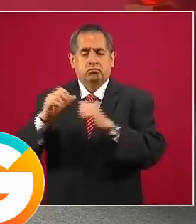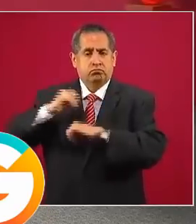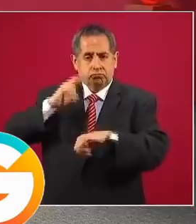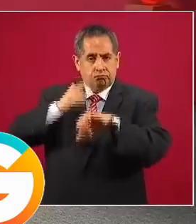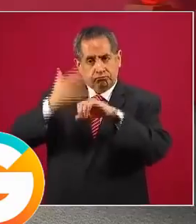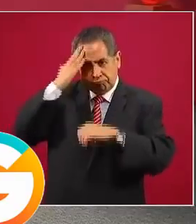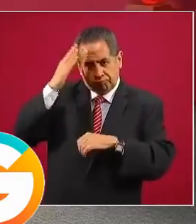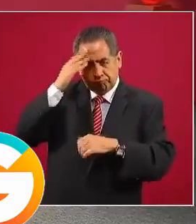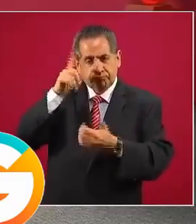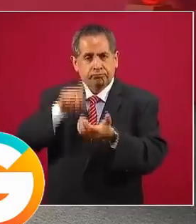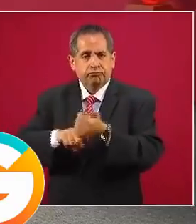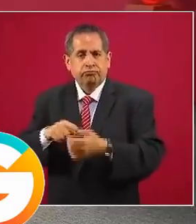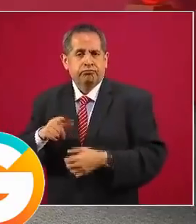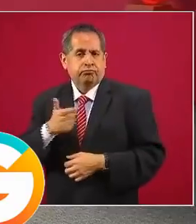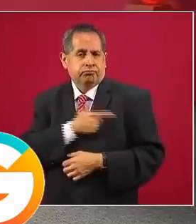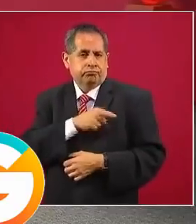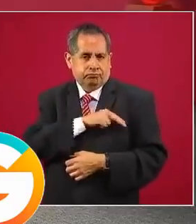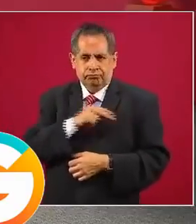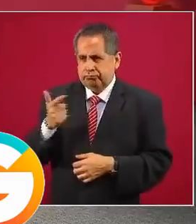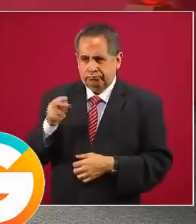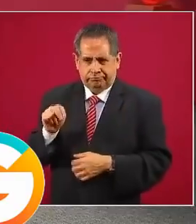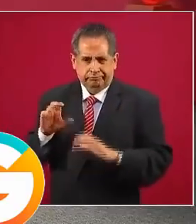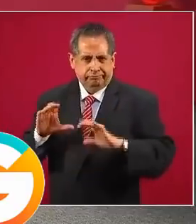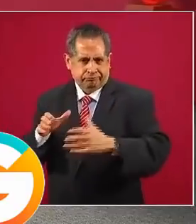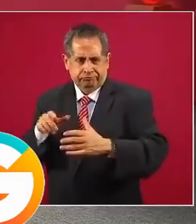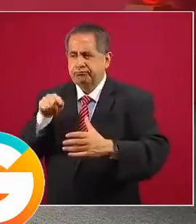y el año próximo vamos a tener ya